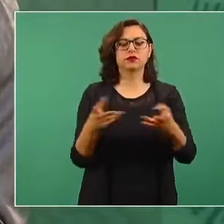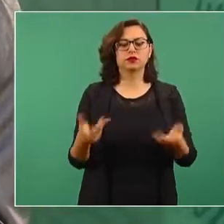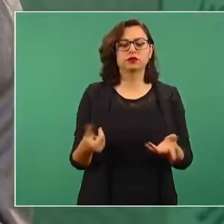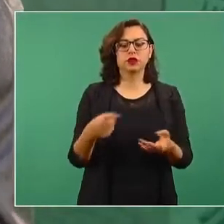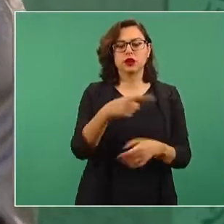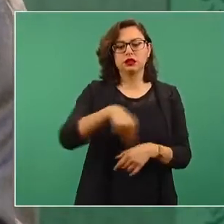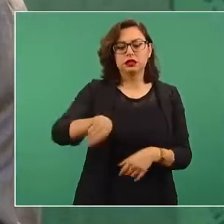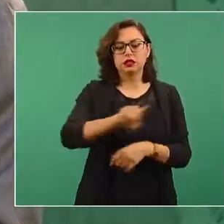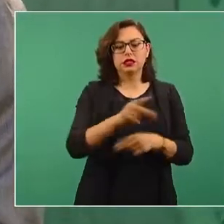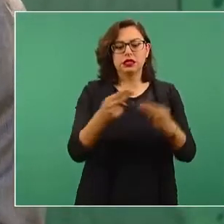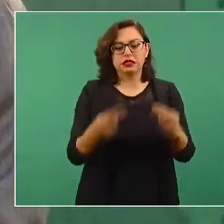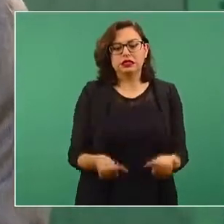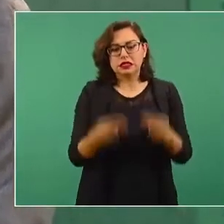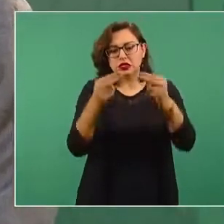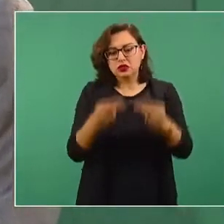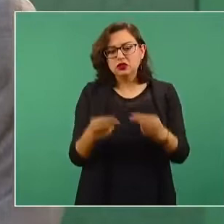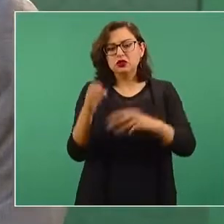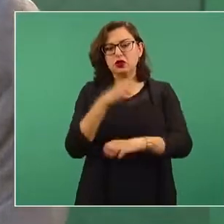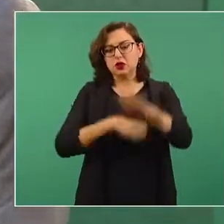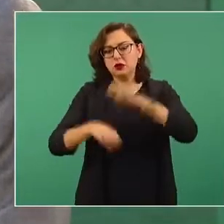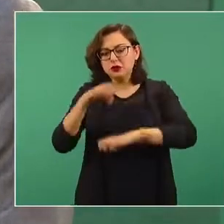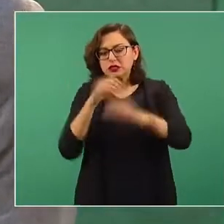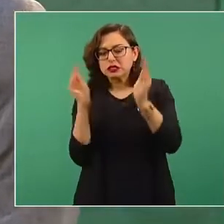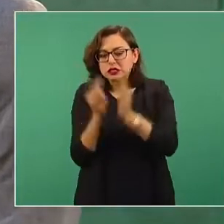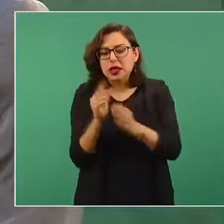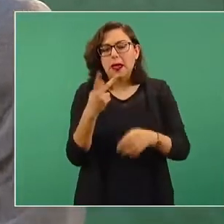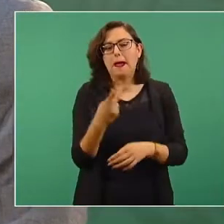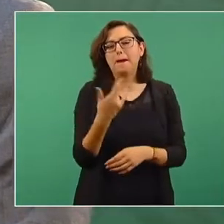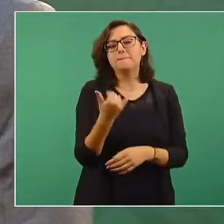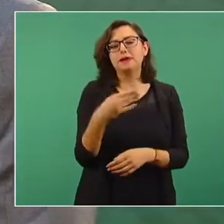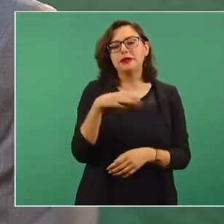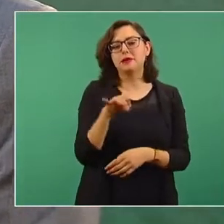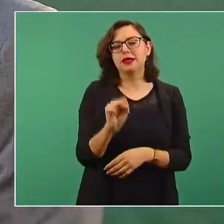micros y pequeñas empresas,